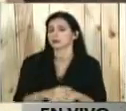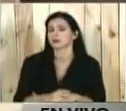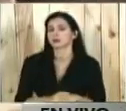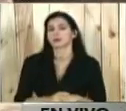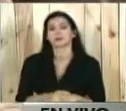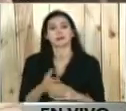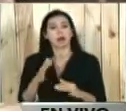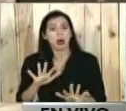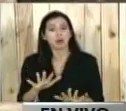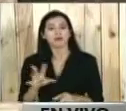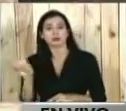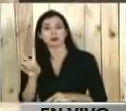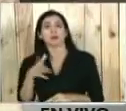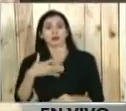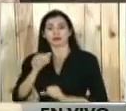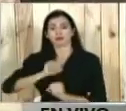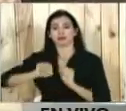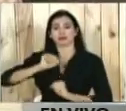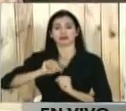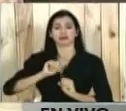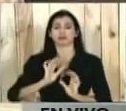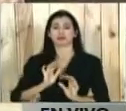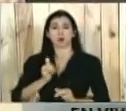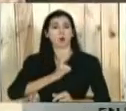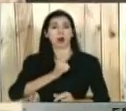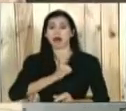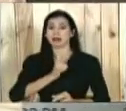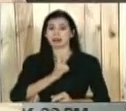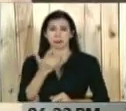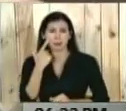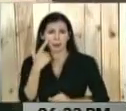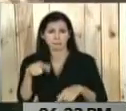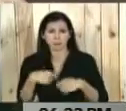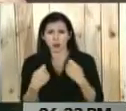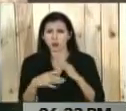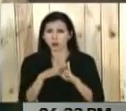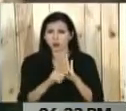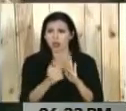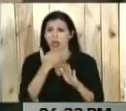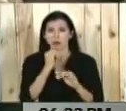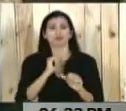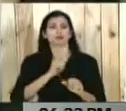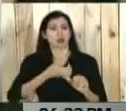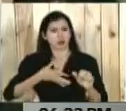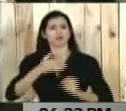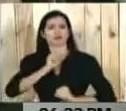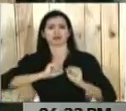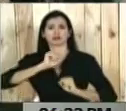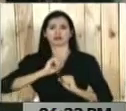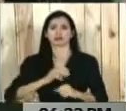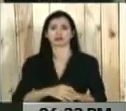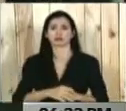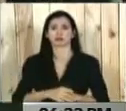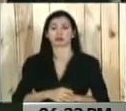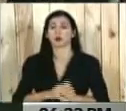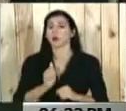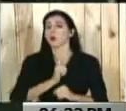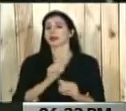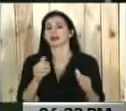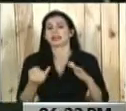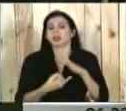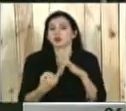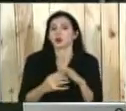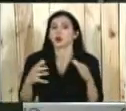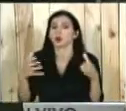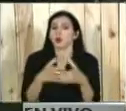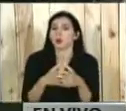sus mecanismos de defensa frente a cualquier ilegalidad o inconstitucionalidad que cometa cualquier institución o grupo de individuos. Y